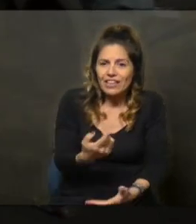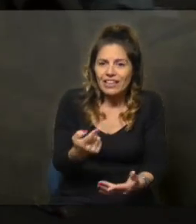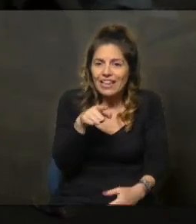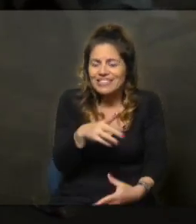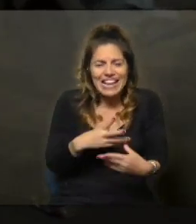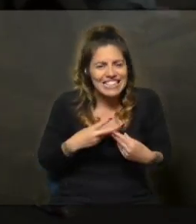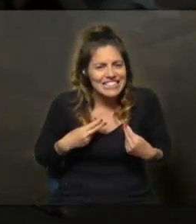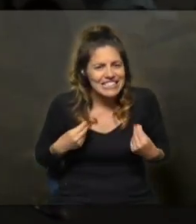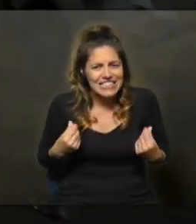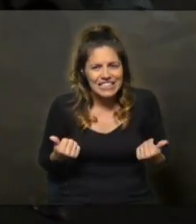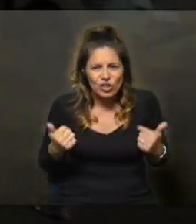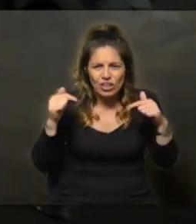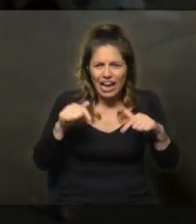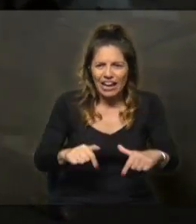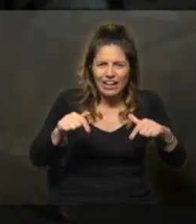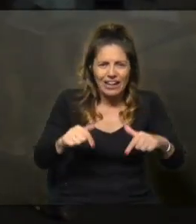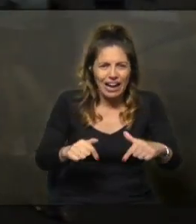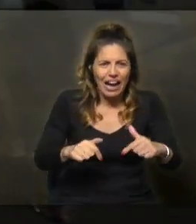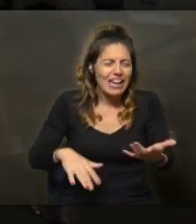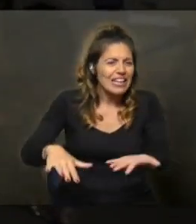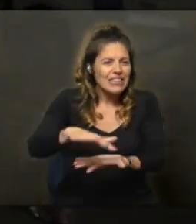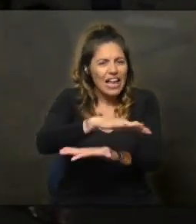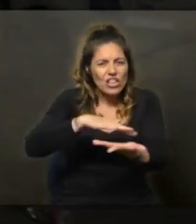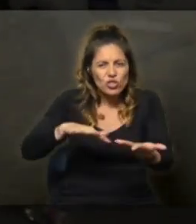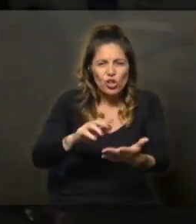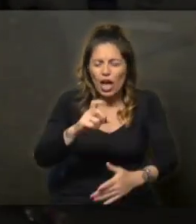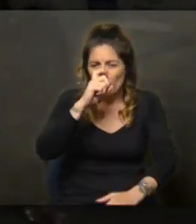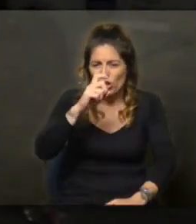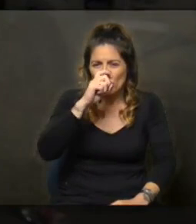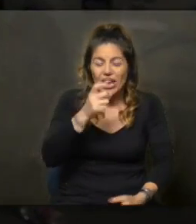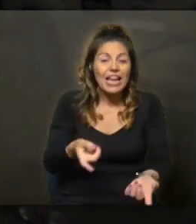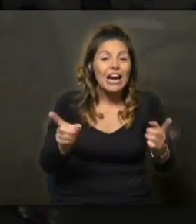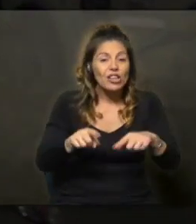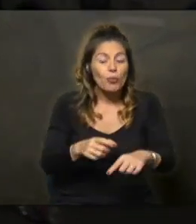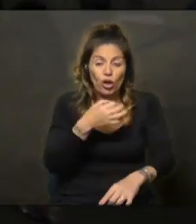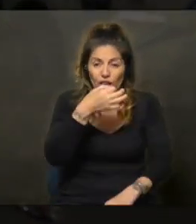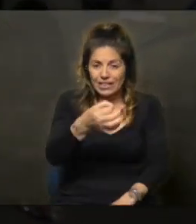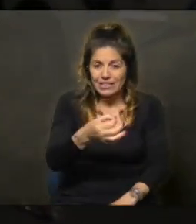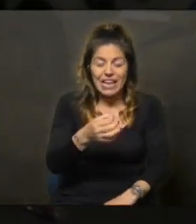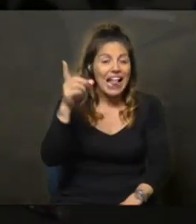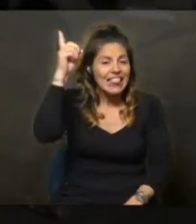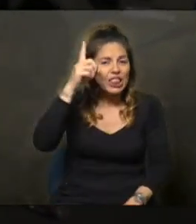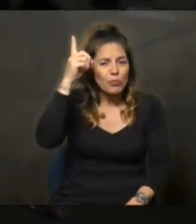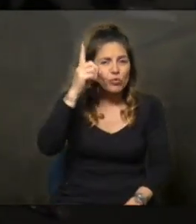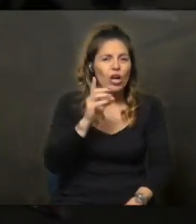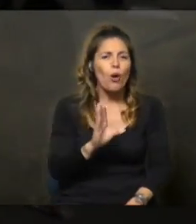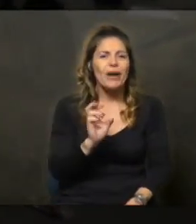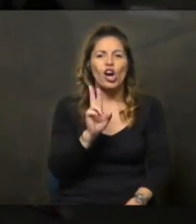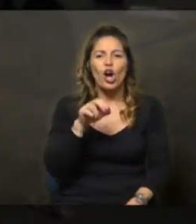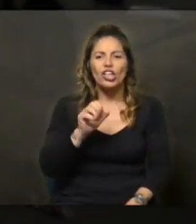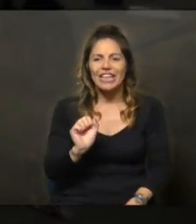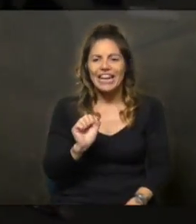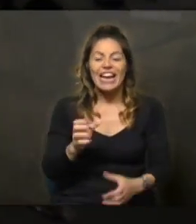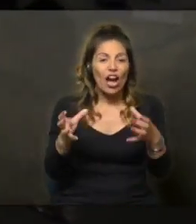es la sensación que está reinando aquí en esta zona de Buenos Aires retomo lo que les decía diputados como Álvaro perron de Cabildo abierto